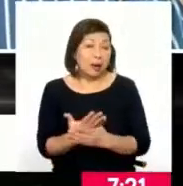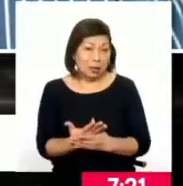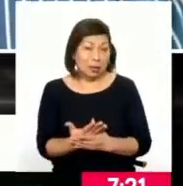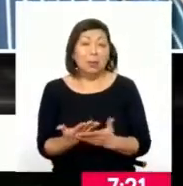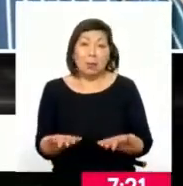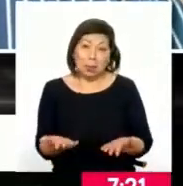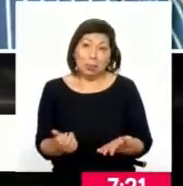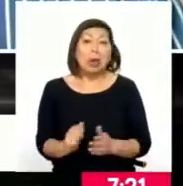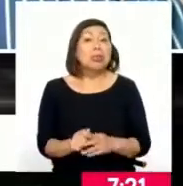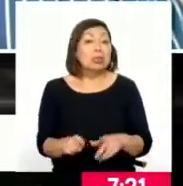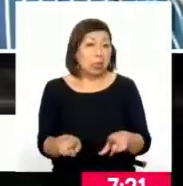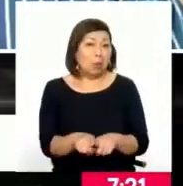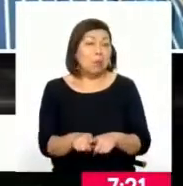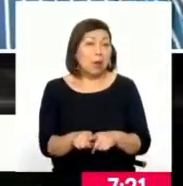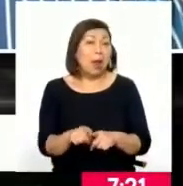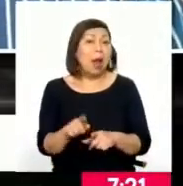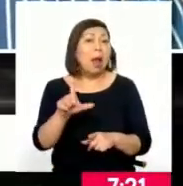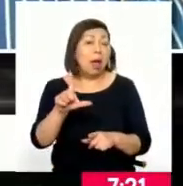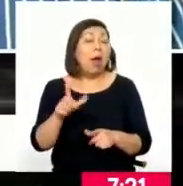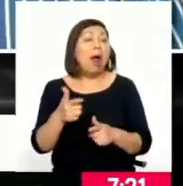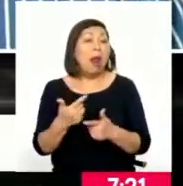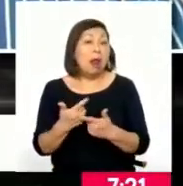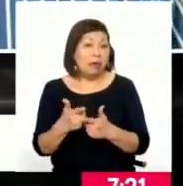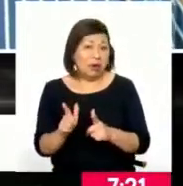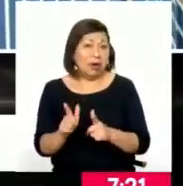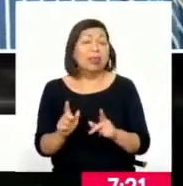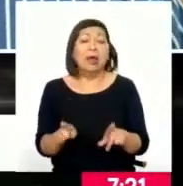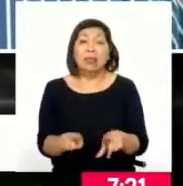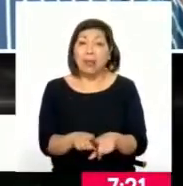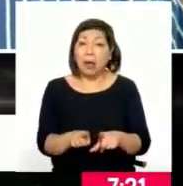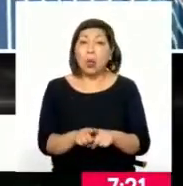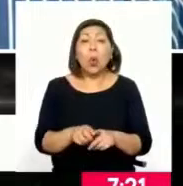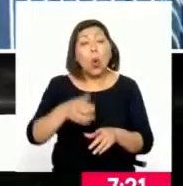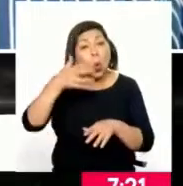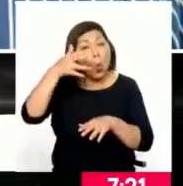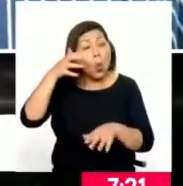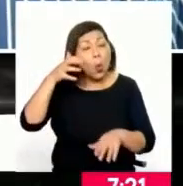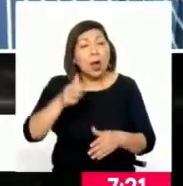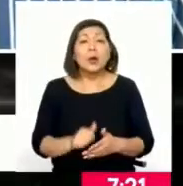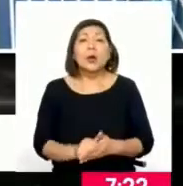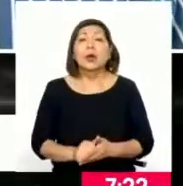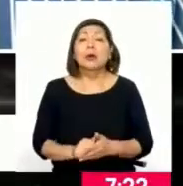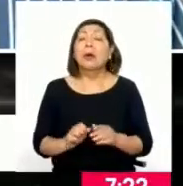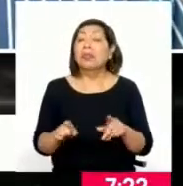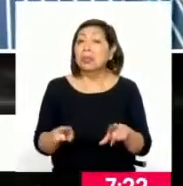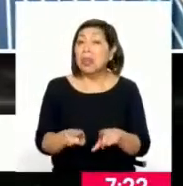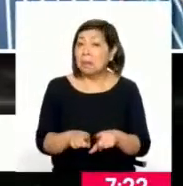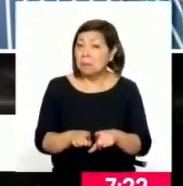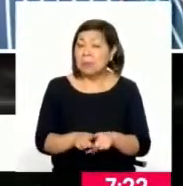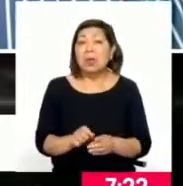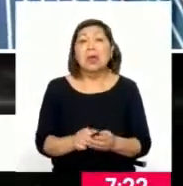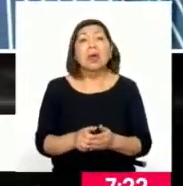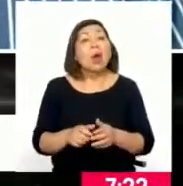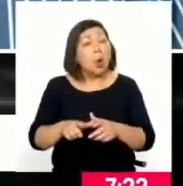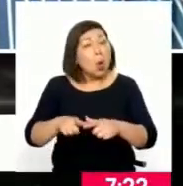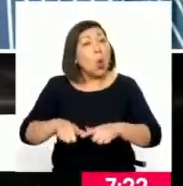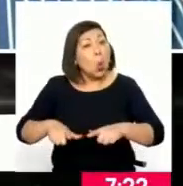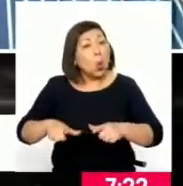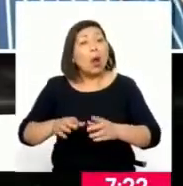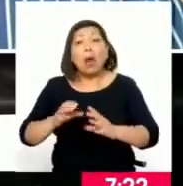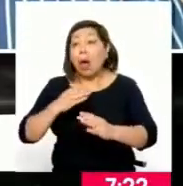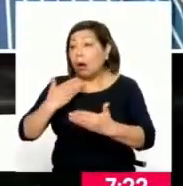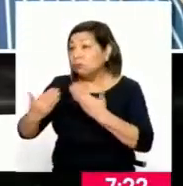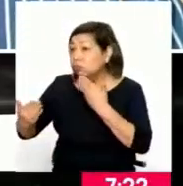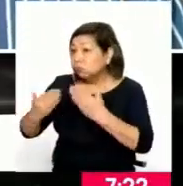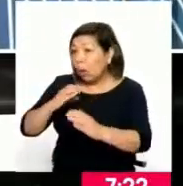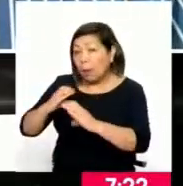En Arequipa, también en La Libertad, también en Huánuco. Se han organizado espacios para el diálogo.